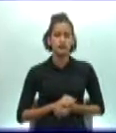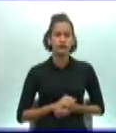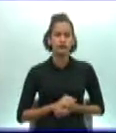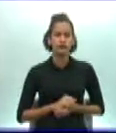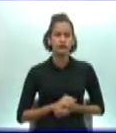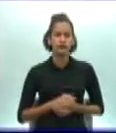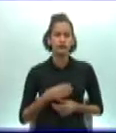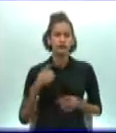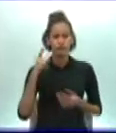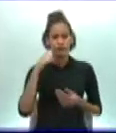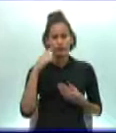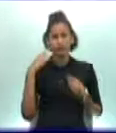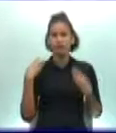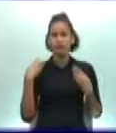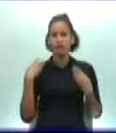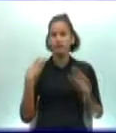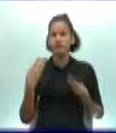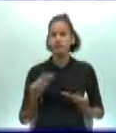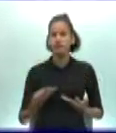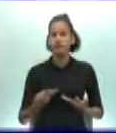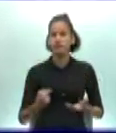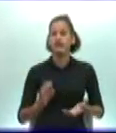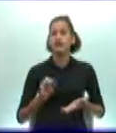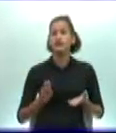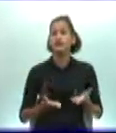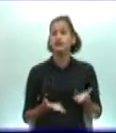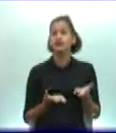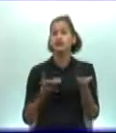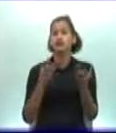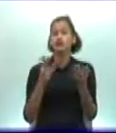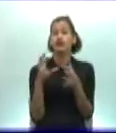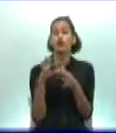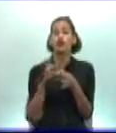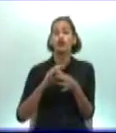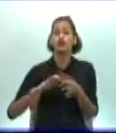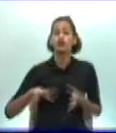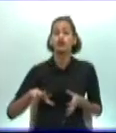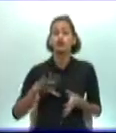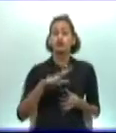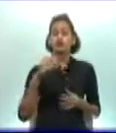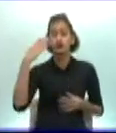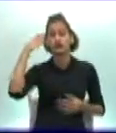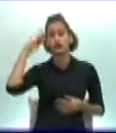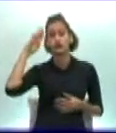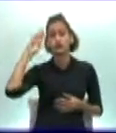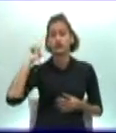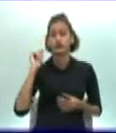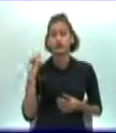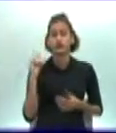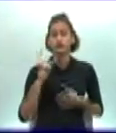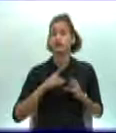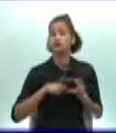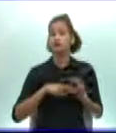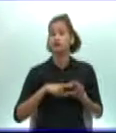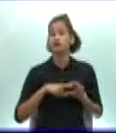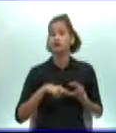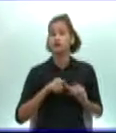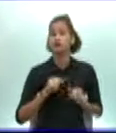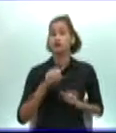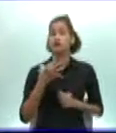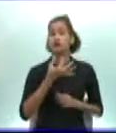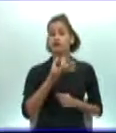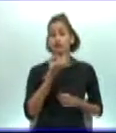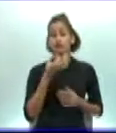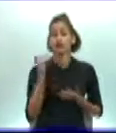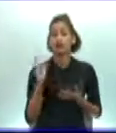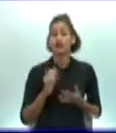Les estoy presentando la evolución geográfica de Cuba. Este contenido se encuentra explicado desde la página